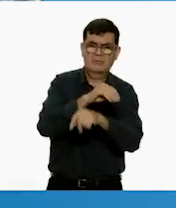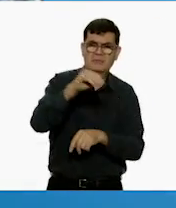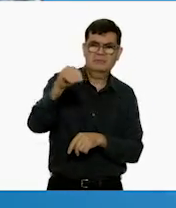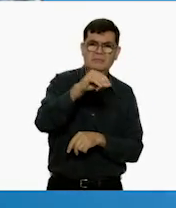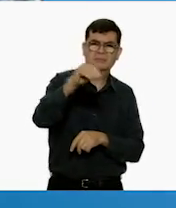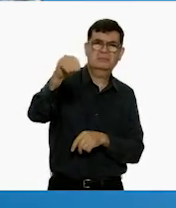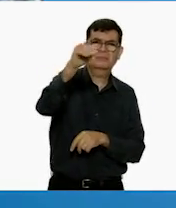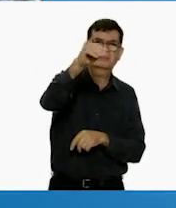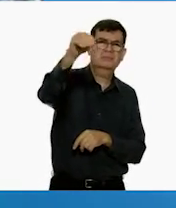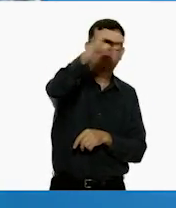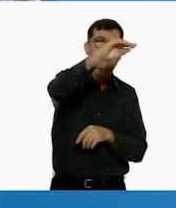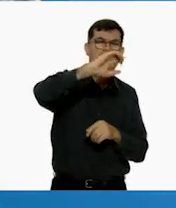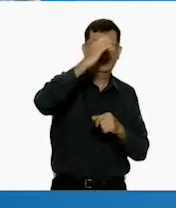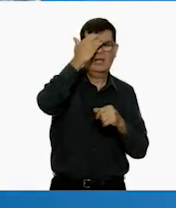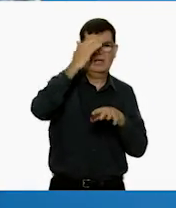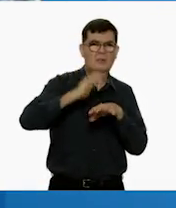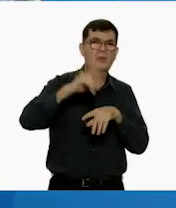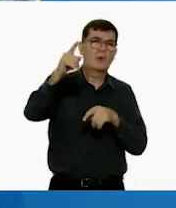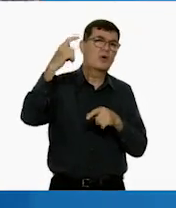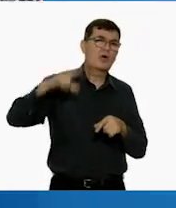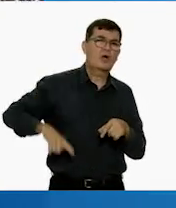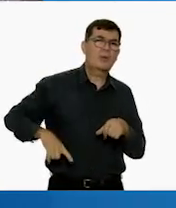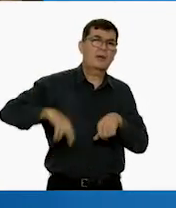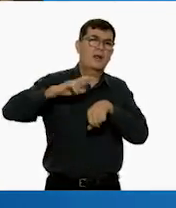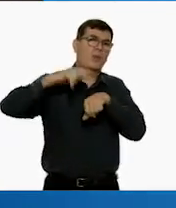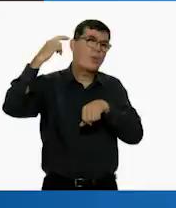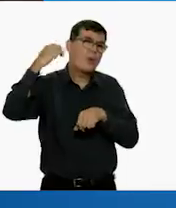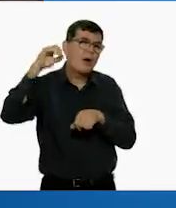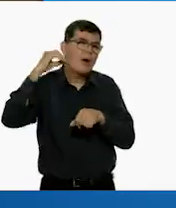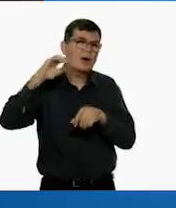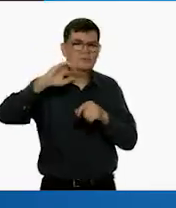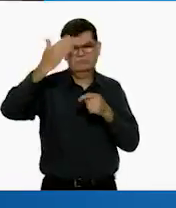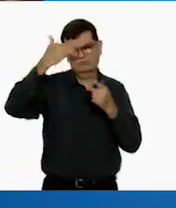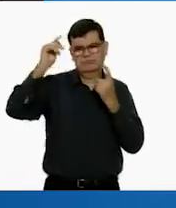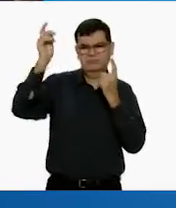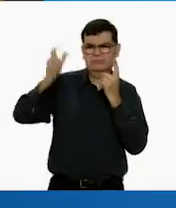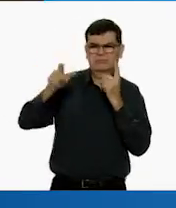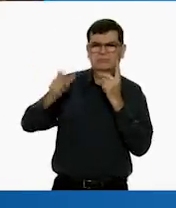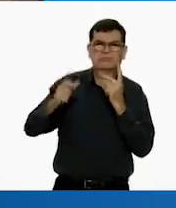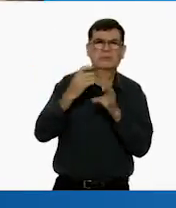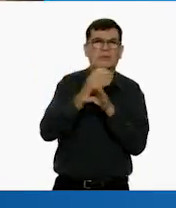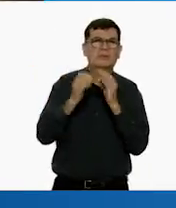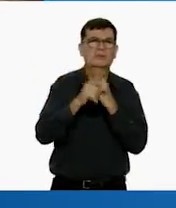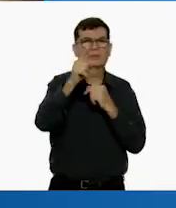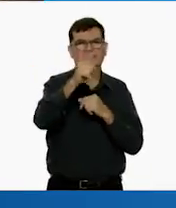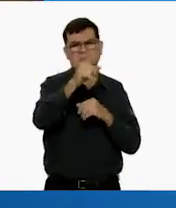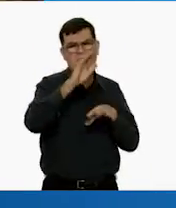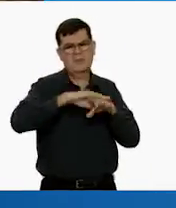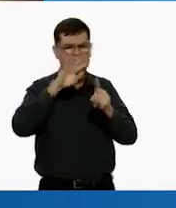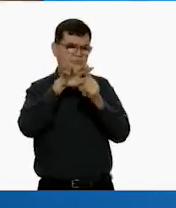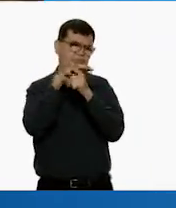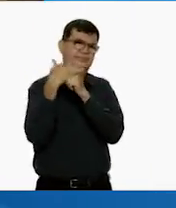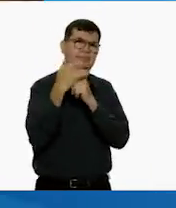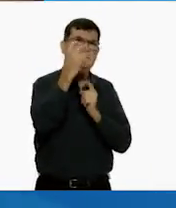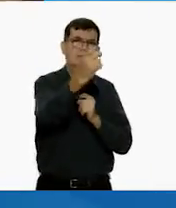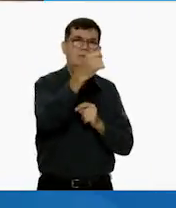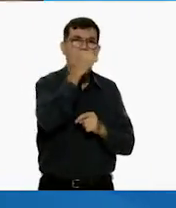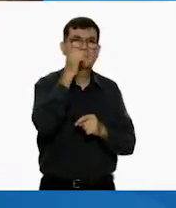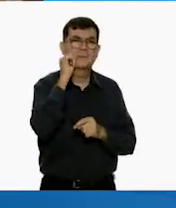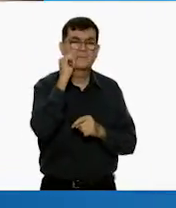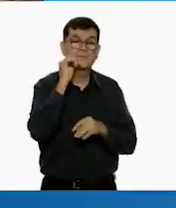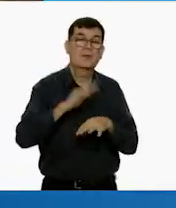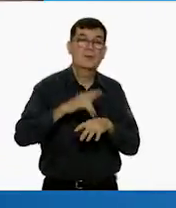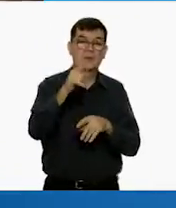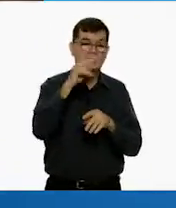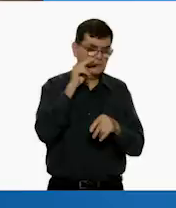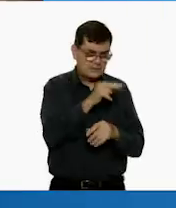la que ya tenía como gobernador de Oaxaca en el sur, ¿no? Es decir, él es la primera gran figura nacional, ¿no? Porque uno a lo largo del